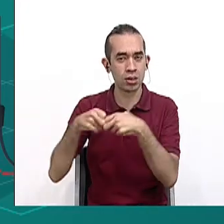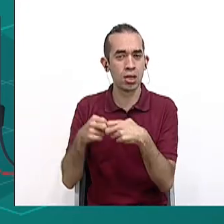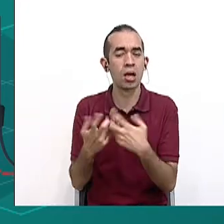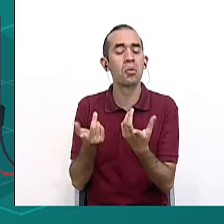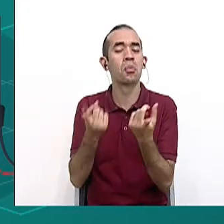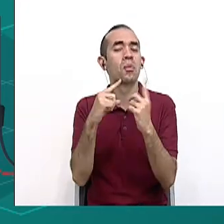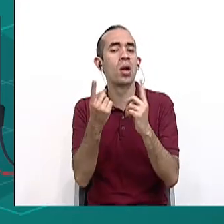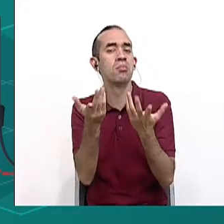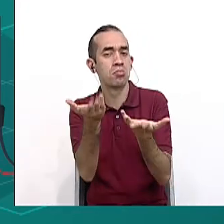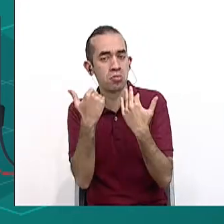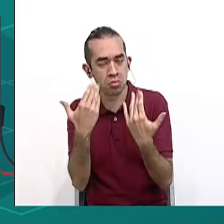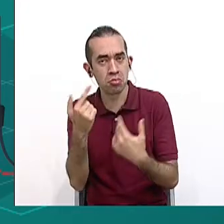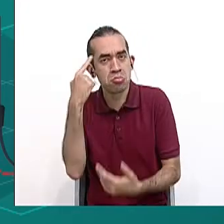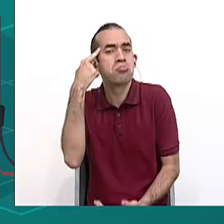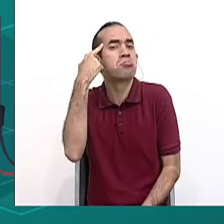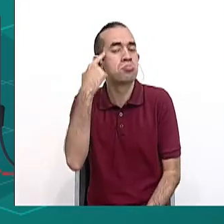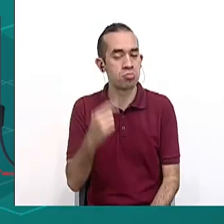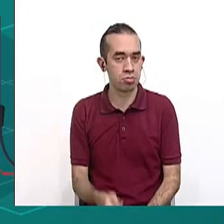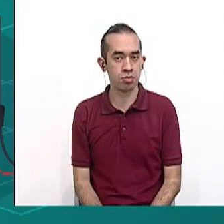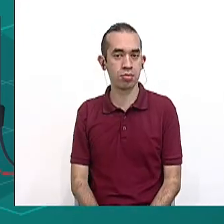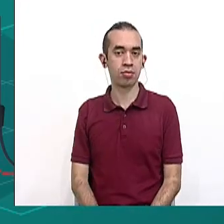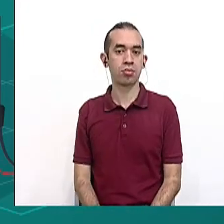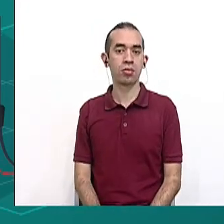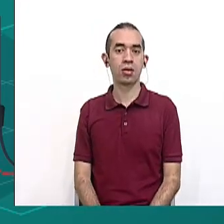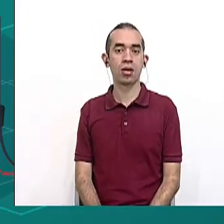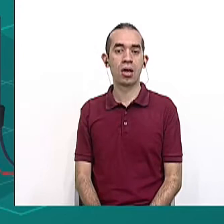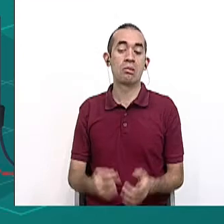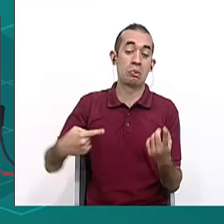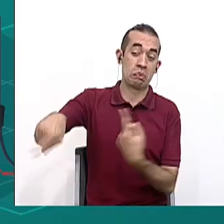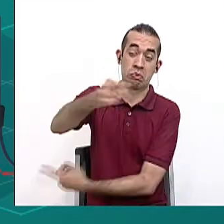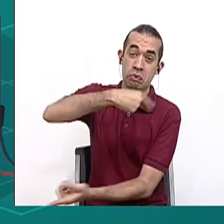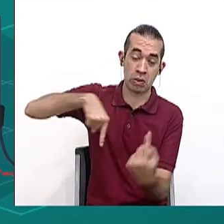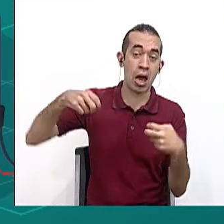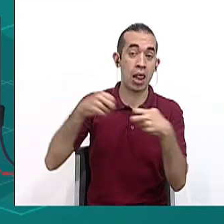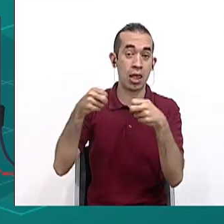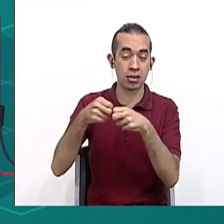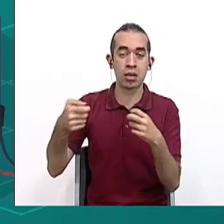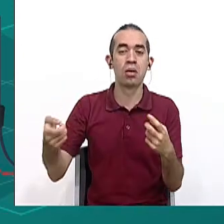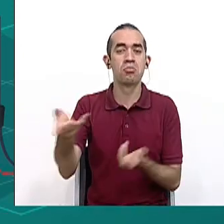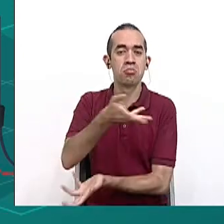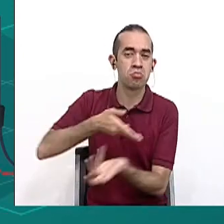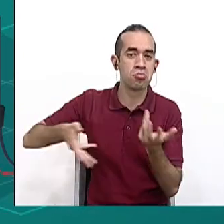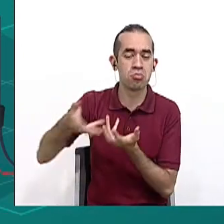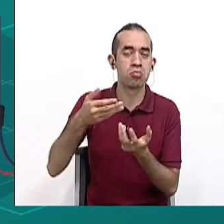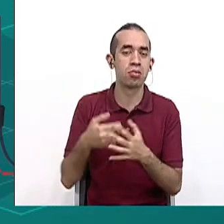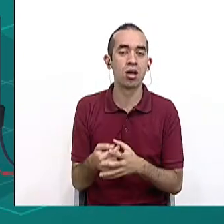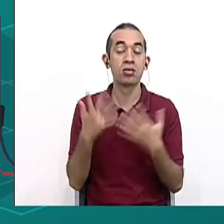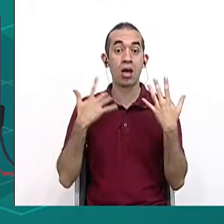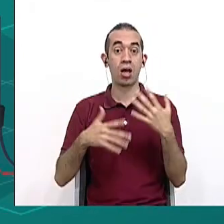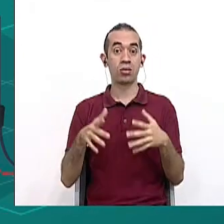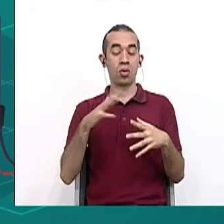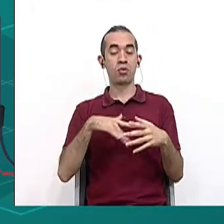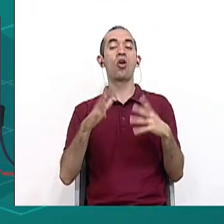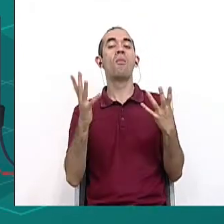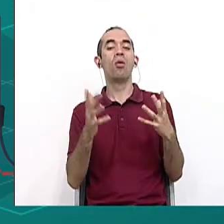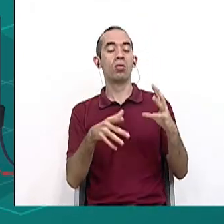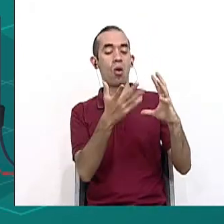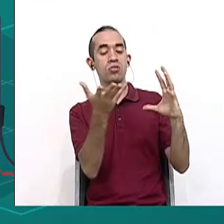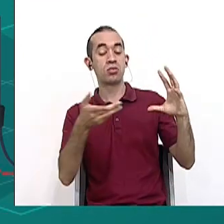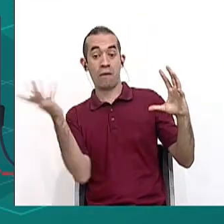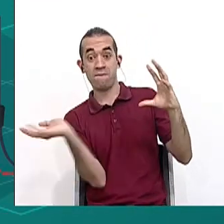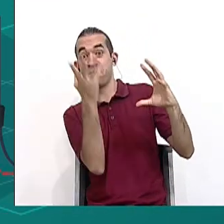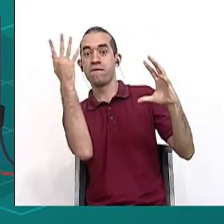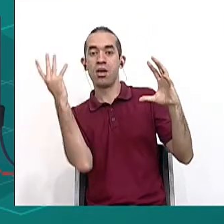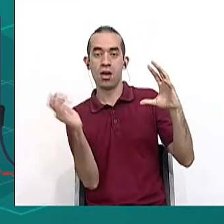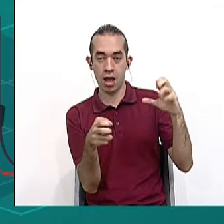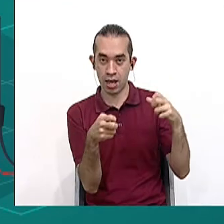ustedes tienen ahí, que se les viene a la mente? ¿Qué es la corriente eléctrica? Porque estudiamos formas de cargar objetos, ¿sí se acuerdan?